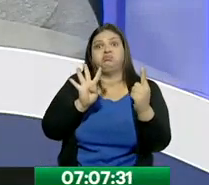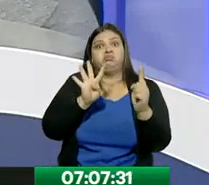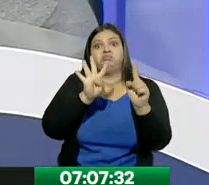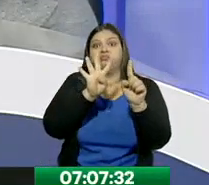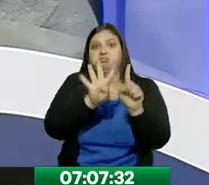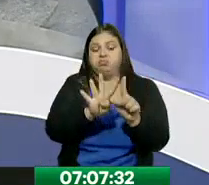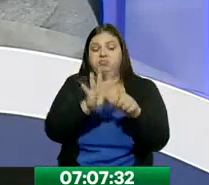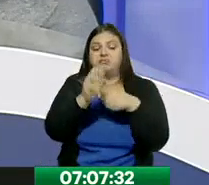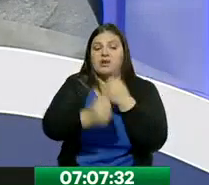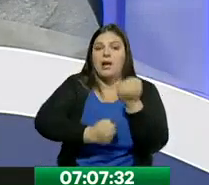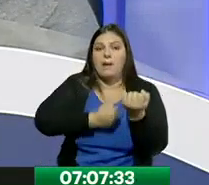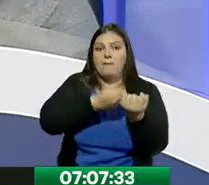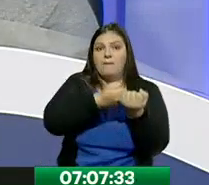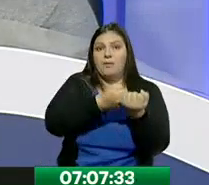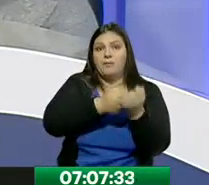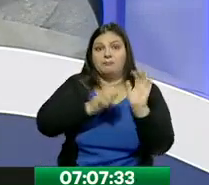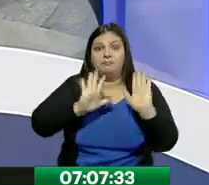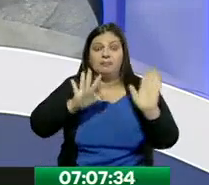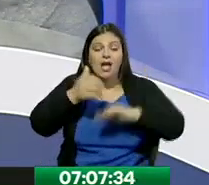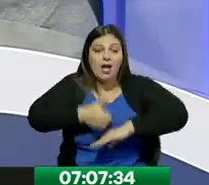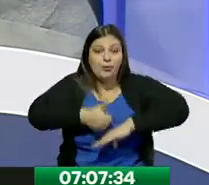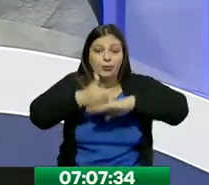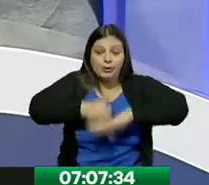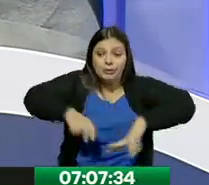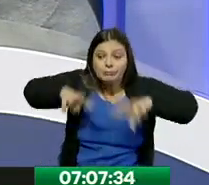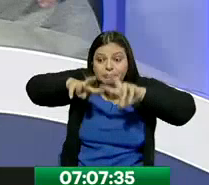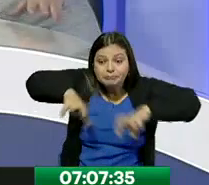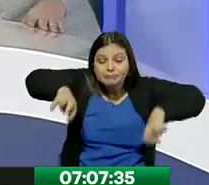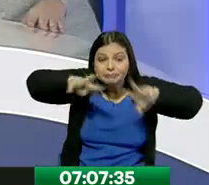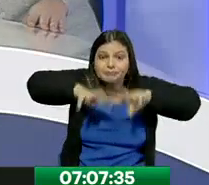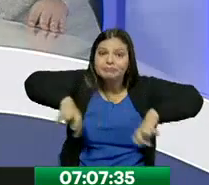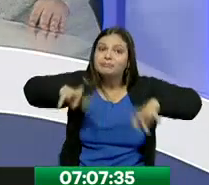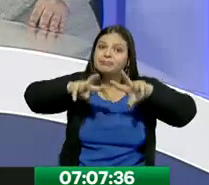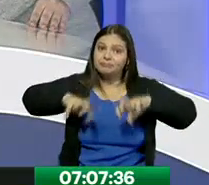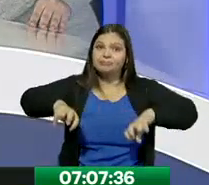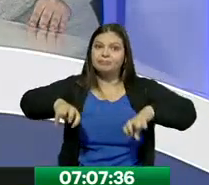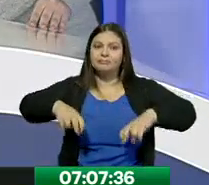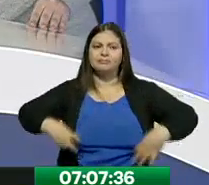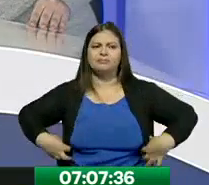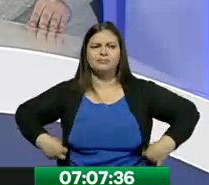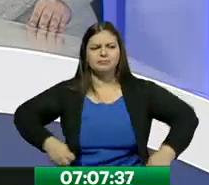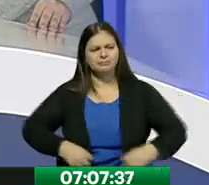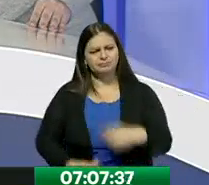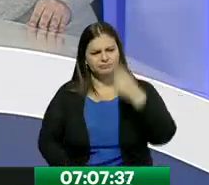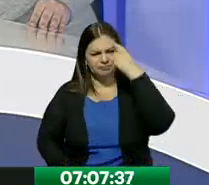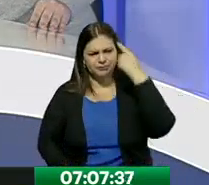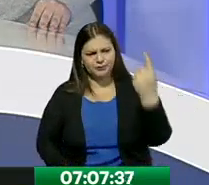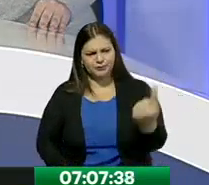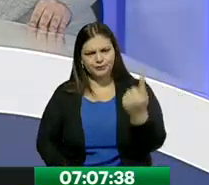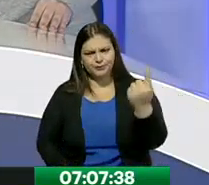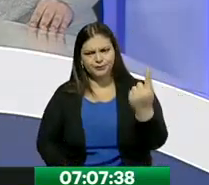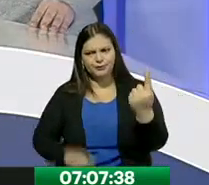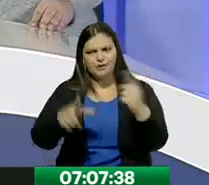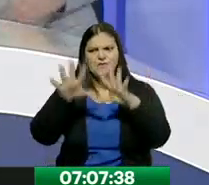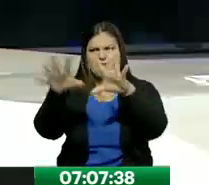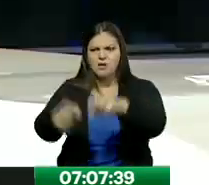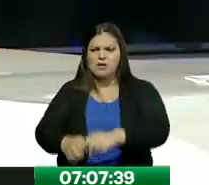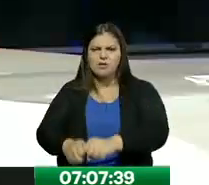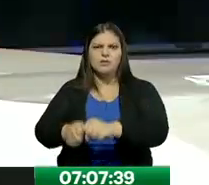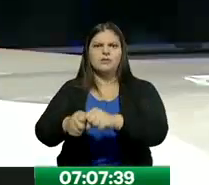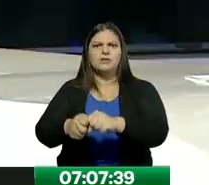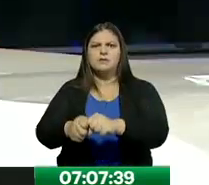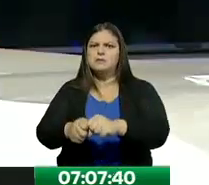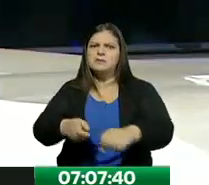lo ayudaron. En todo caso, eso está en manos de las autoridades. Pero ahí es un punto que se debe indagar y profundizar. Claro que sí,